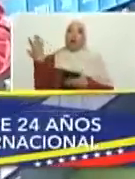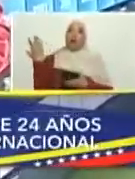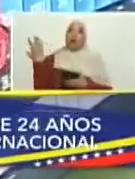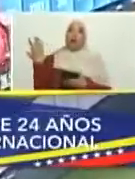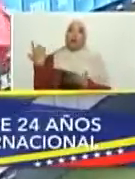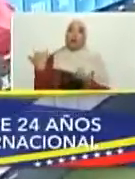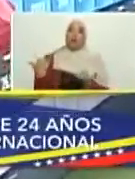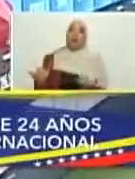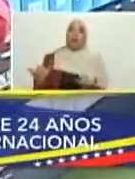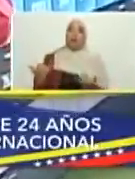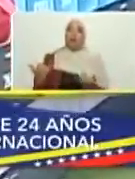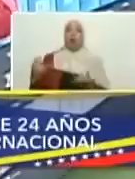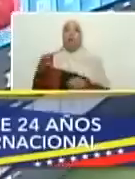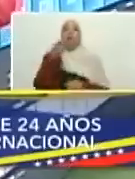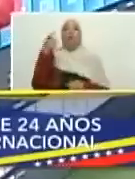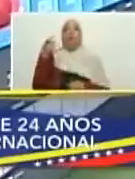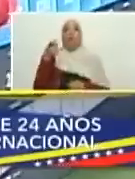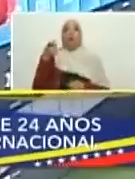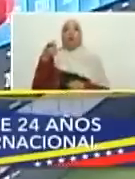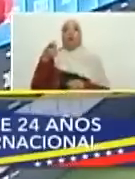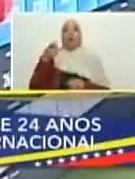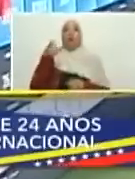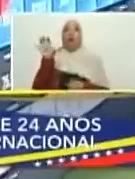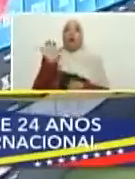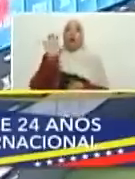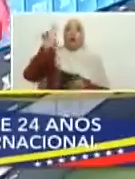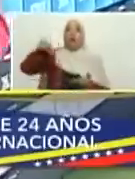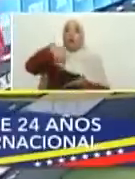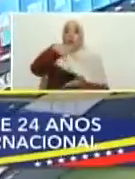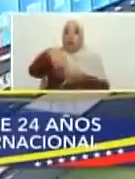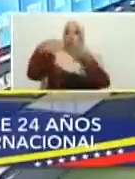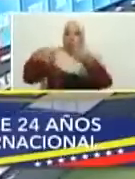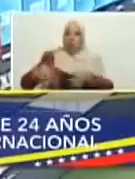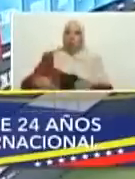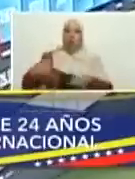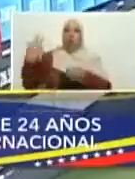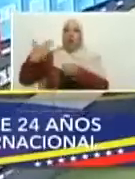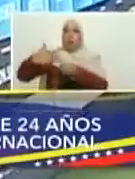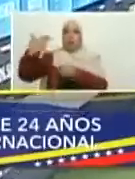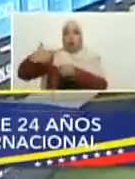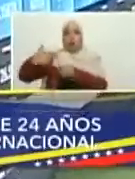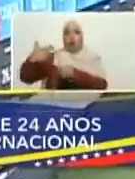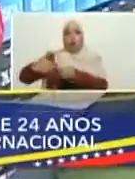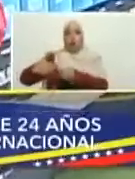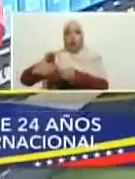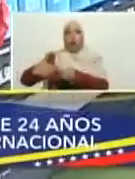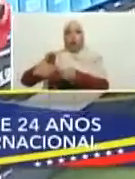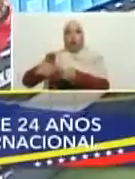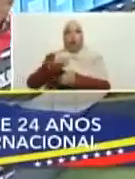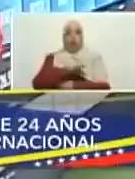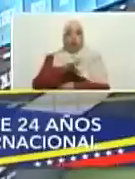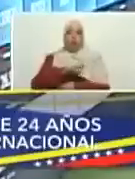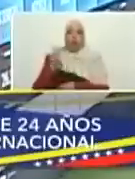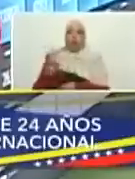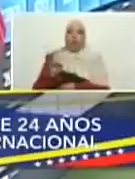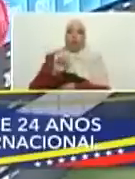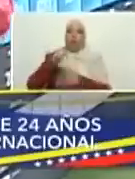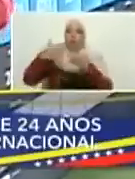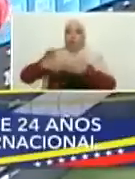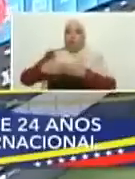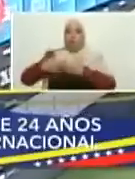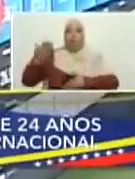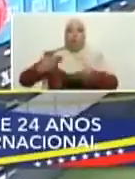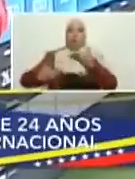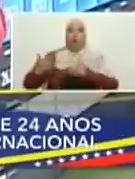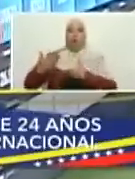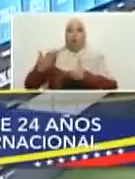y rescatar, nacionalizar verdaderamente el petróleo y toda la industria de hidrocarburos y ponerlo